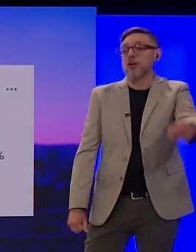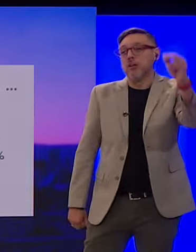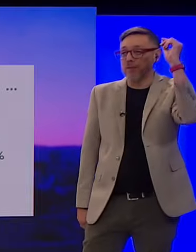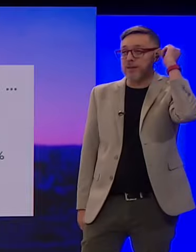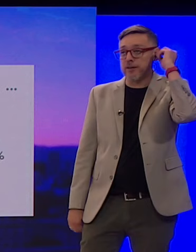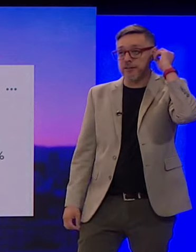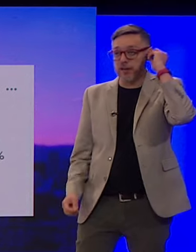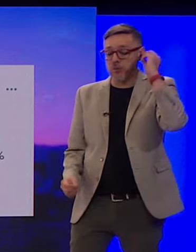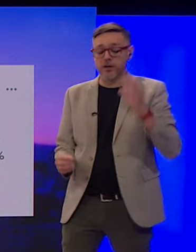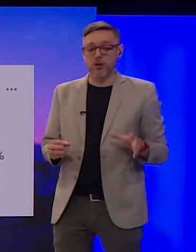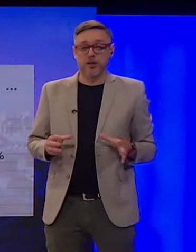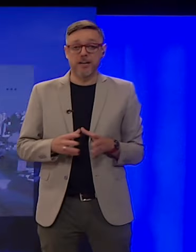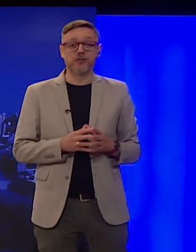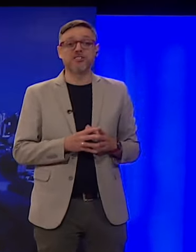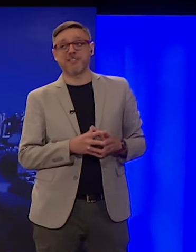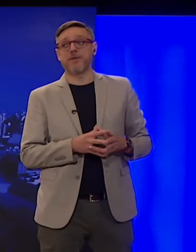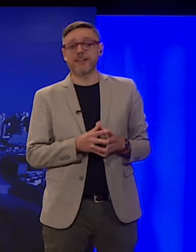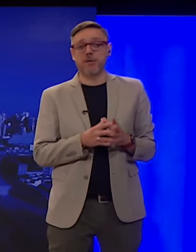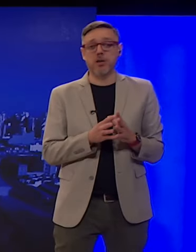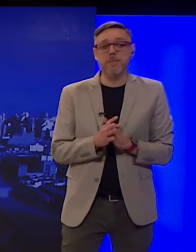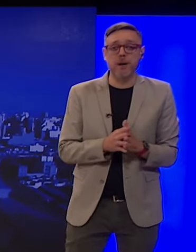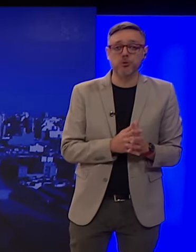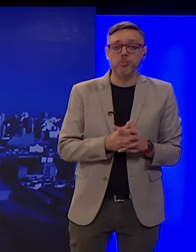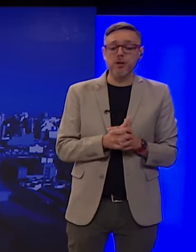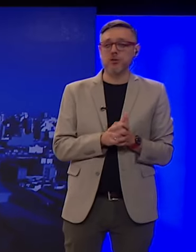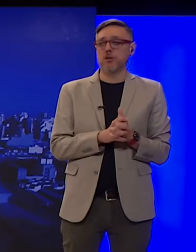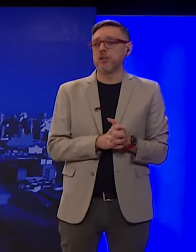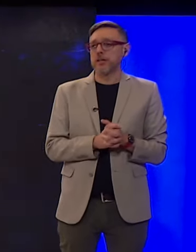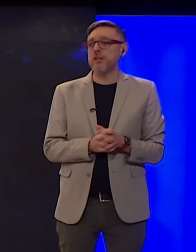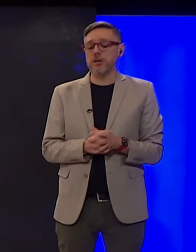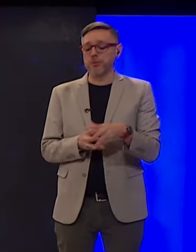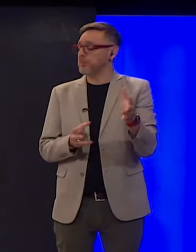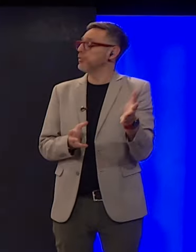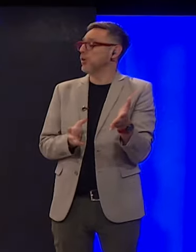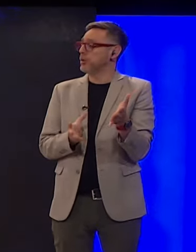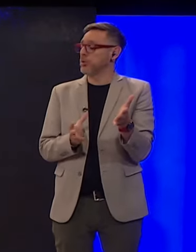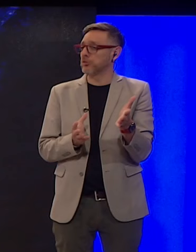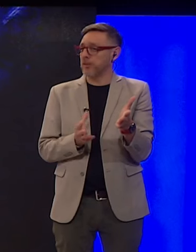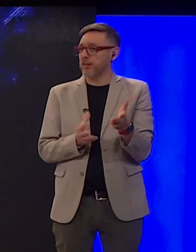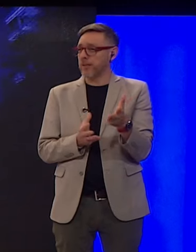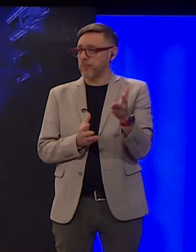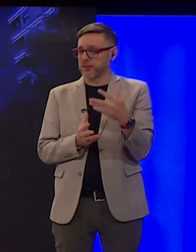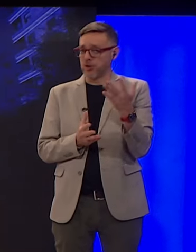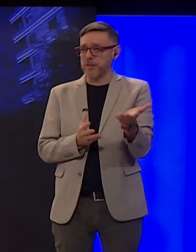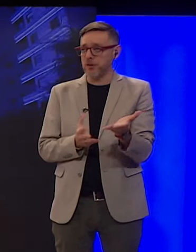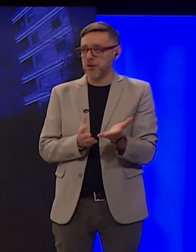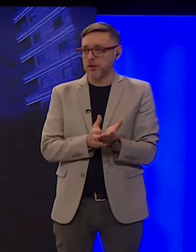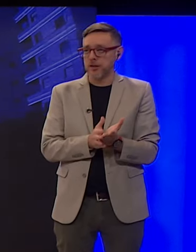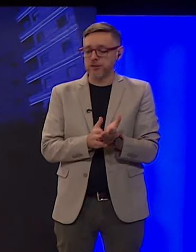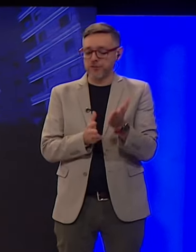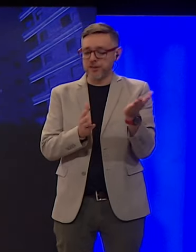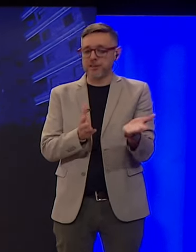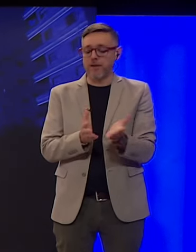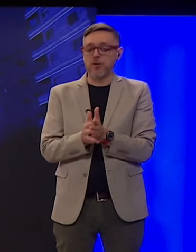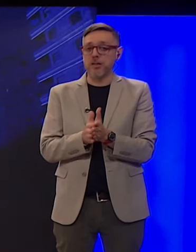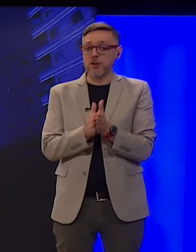¿no? Viva la libertad, carajo. Bueno, entonces está abierta la polémica, por supuesto, y lo que pusimos en los títulos el día después, el domingo,